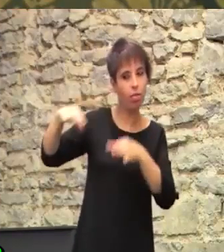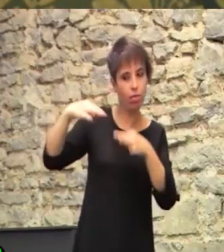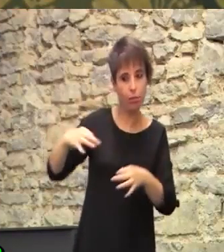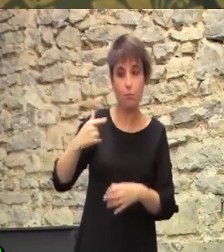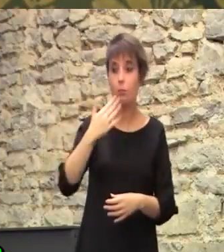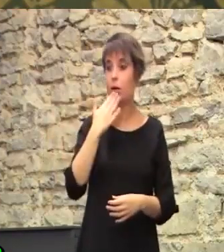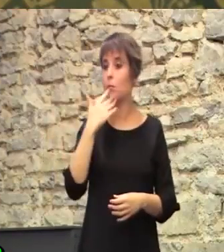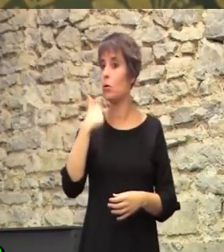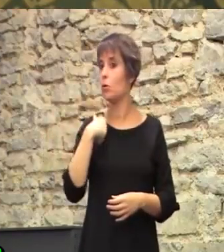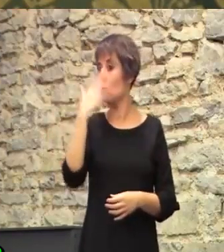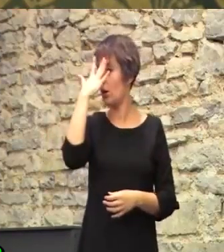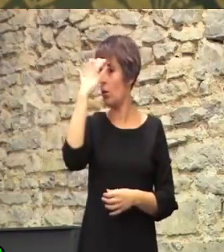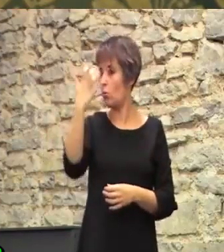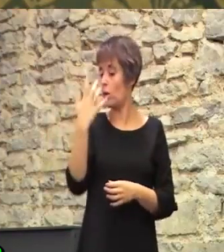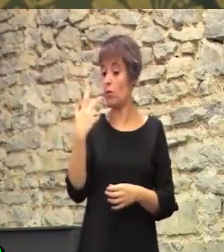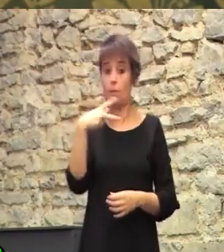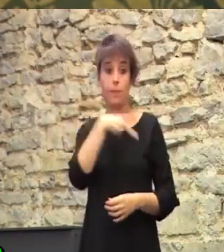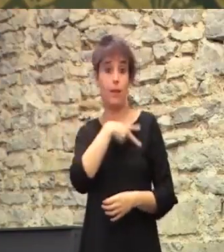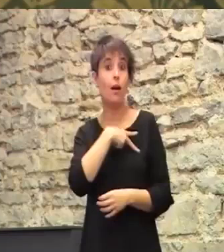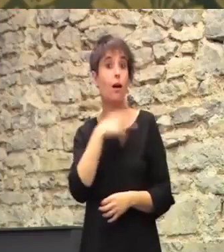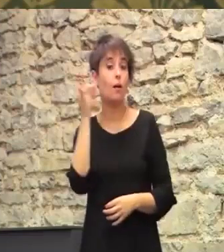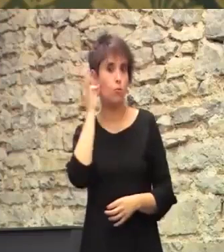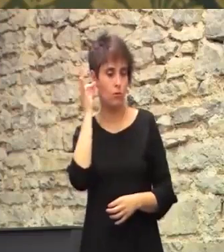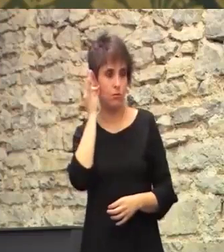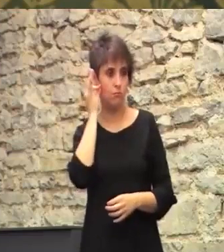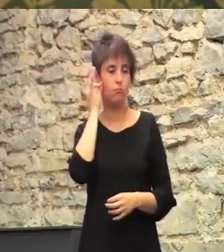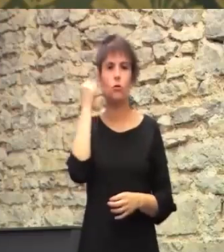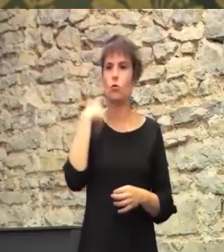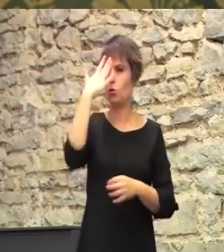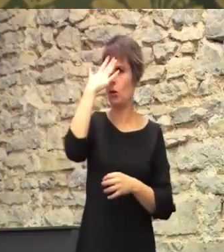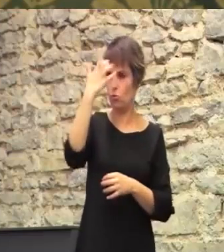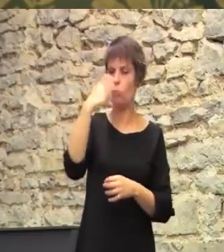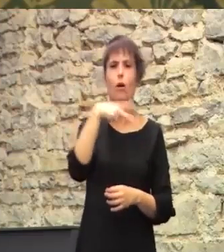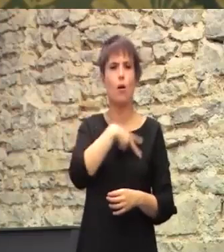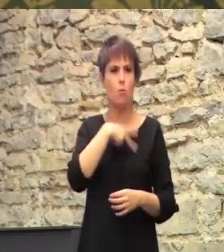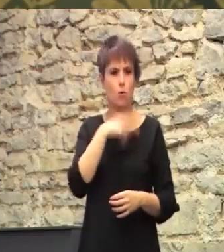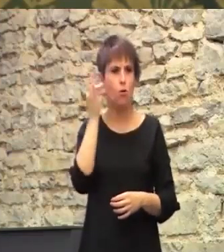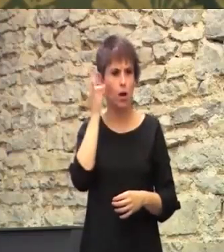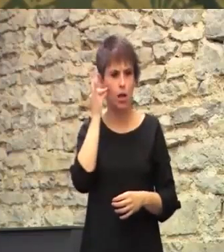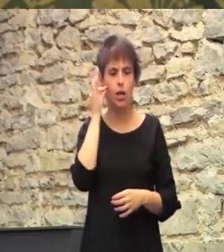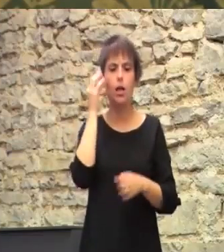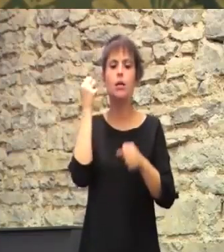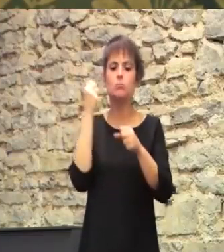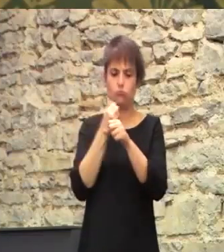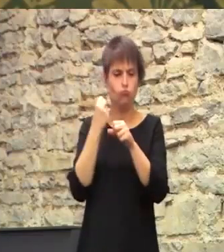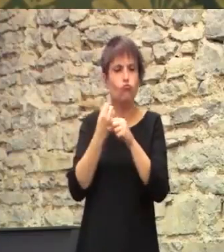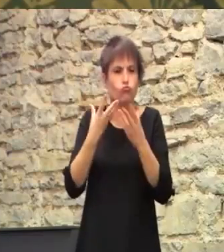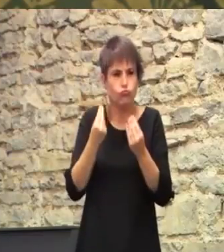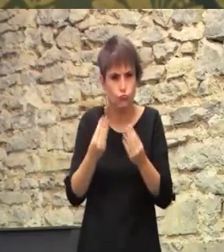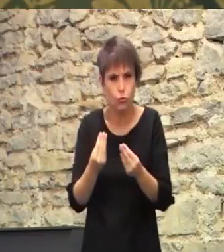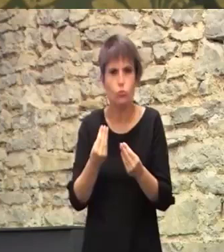ejemplo recuerdo que una abogada que trabajaba mucho que era una mujer independiente